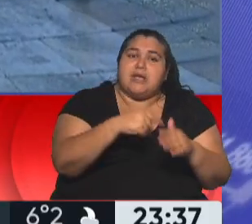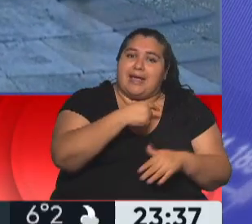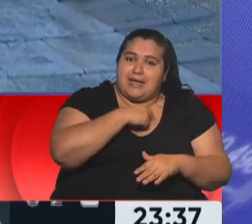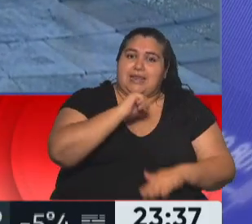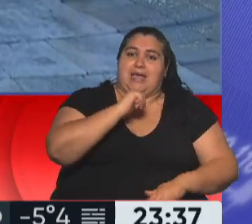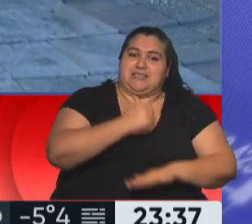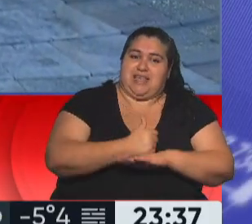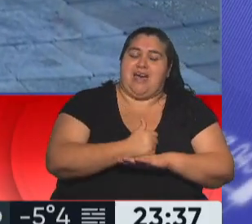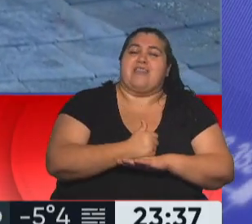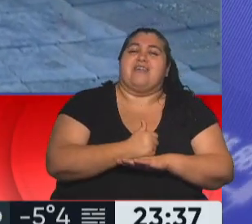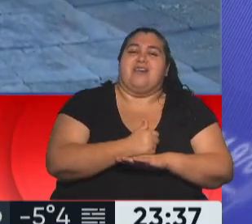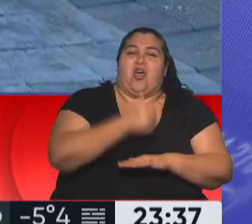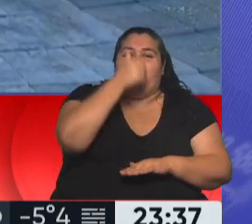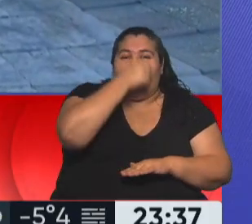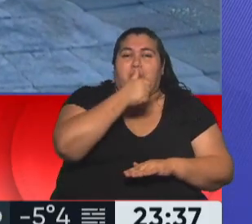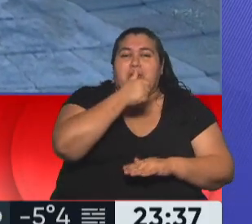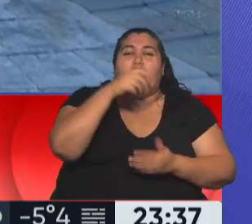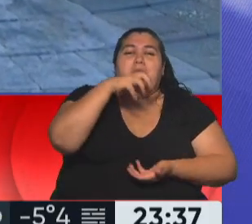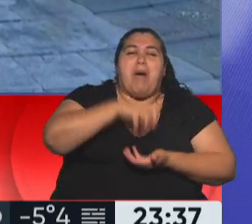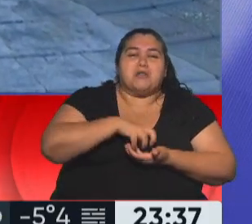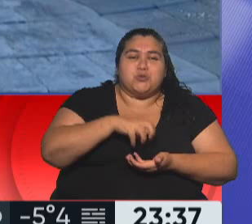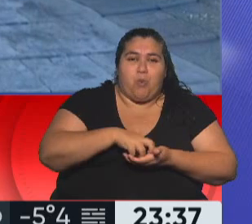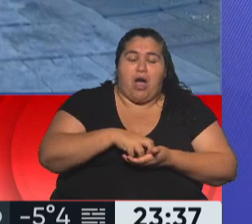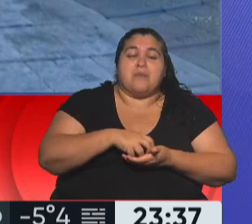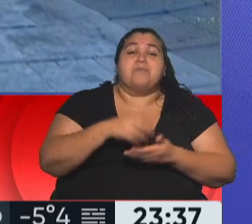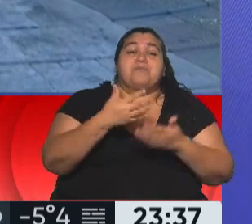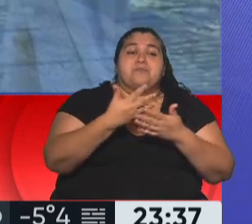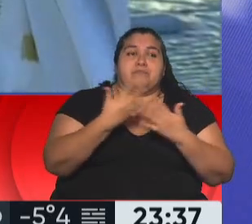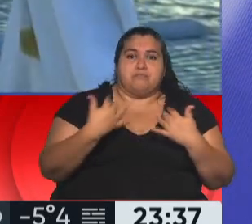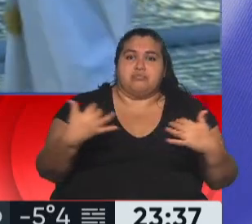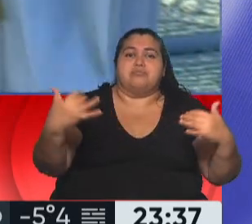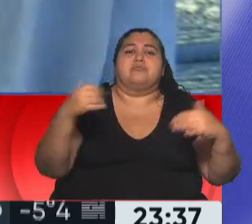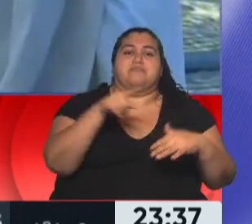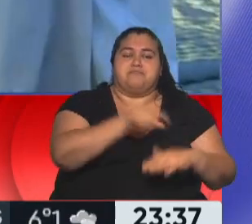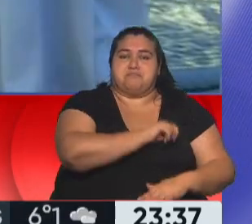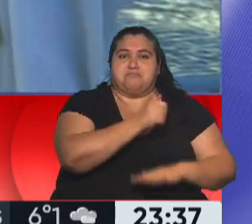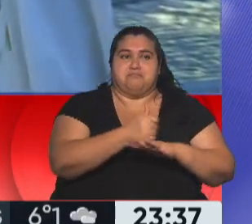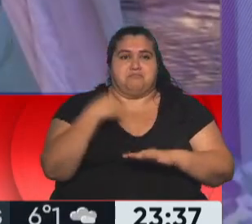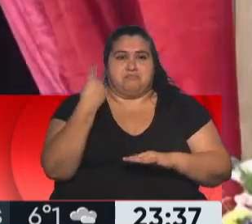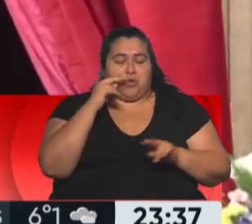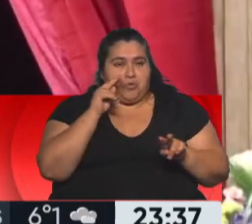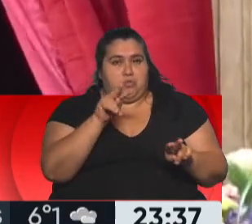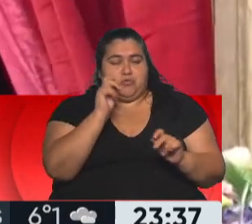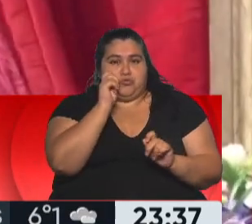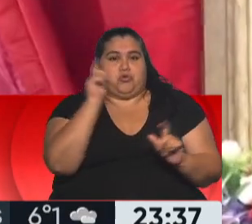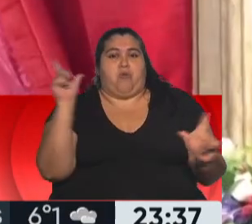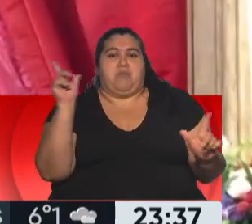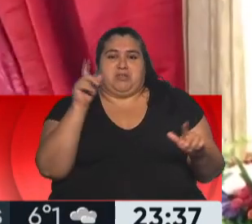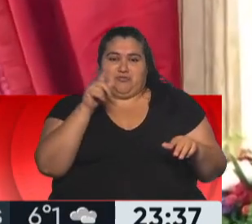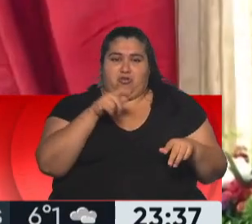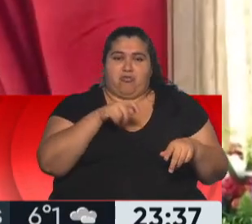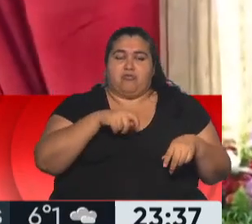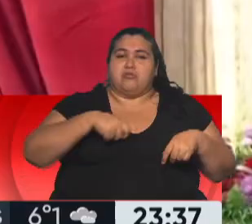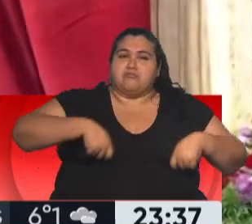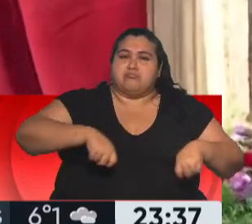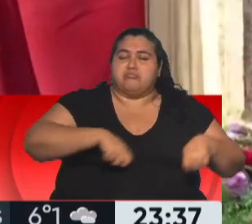de Pascua con la multitud, y justamente un día antes de su muerte, el Papa sorprendió a los fieles en la Plaza San Pedro y participó de